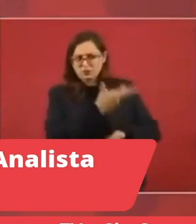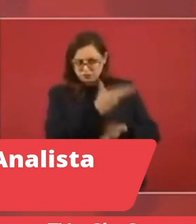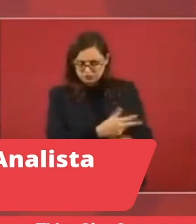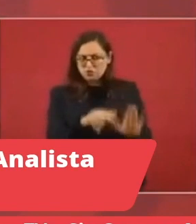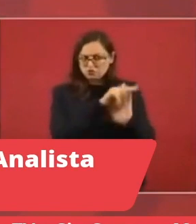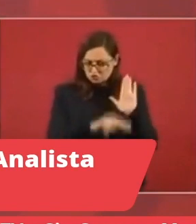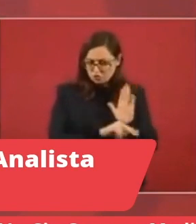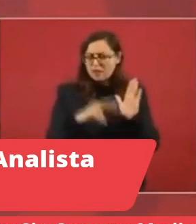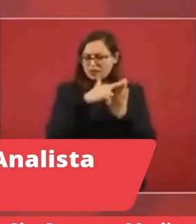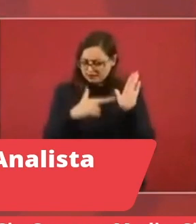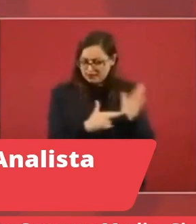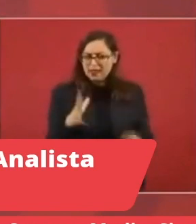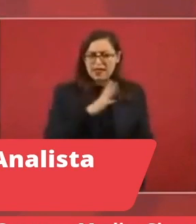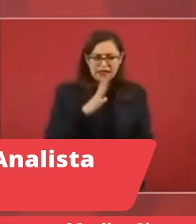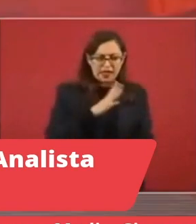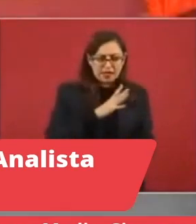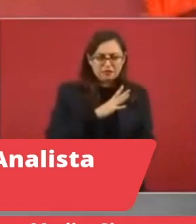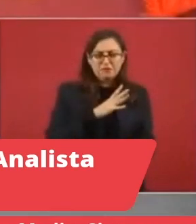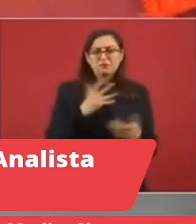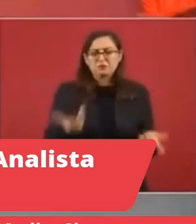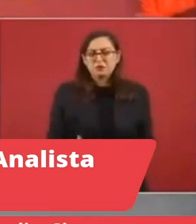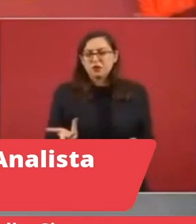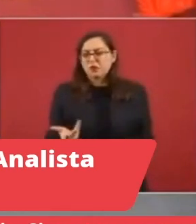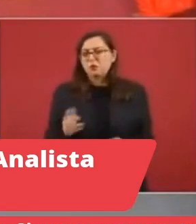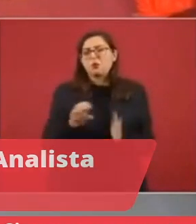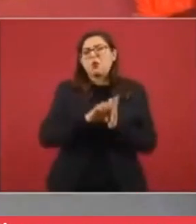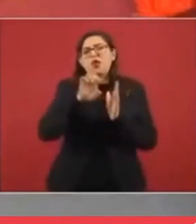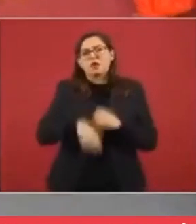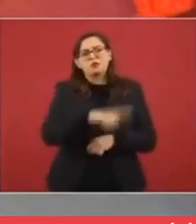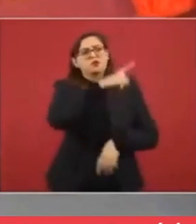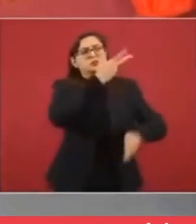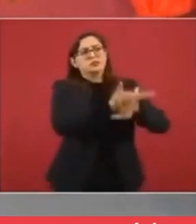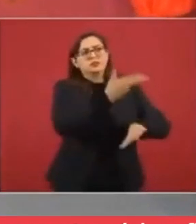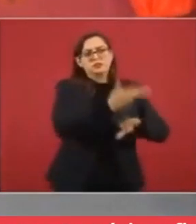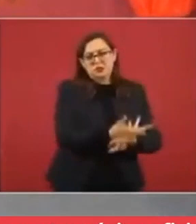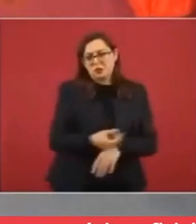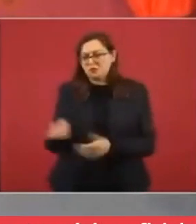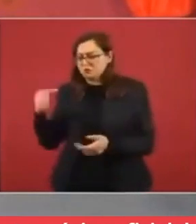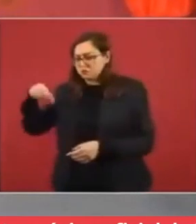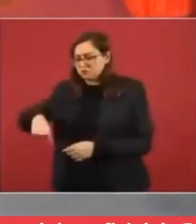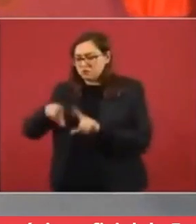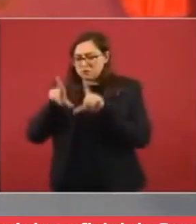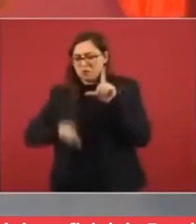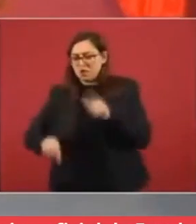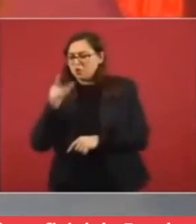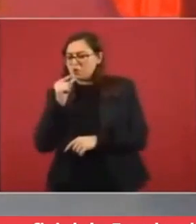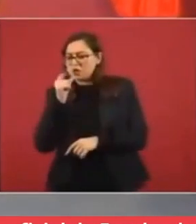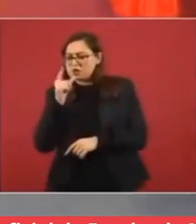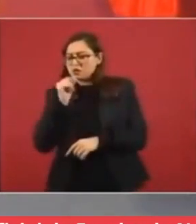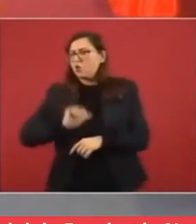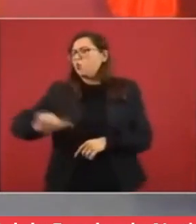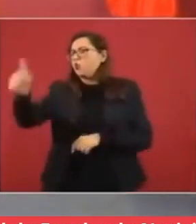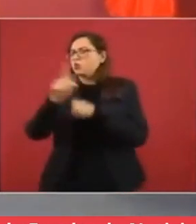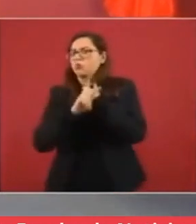precedentemente de mí ha explicado bastante bien, una cuestión económica básicamente, de dominio económico sobre básicamente